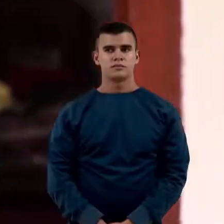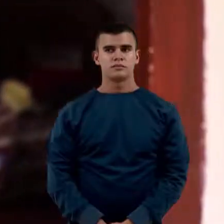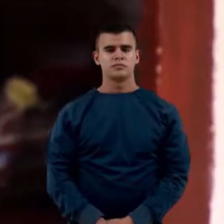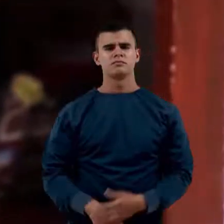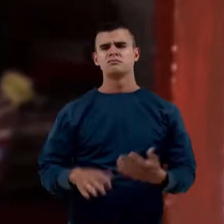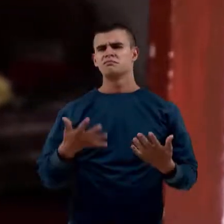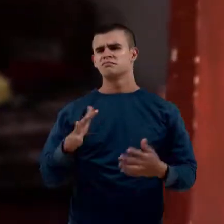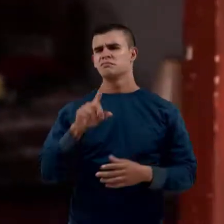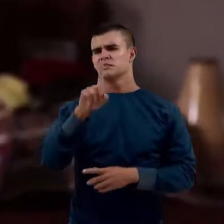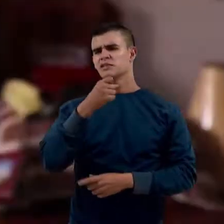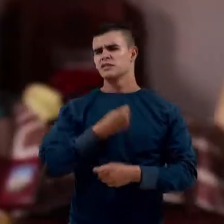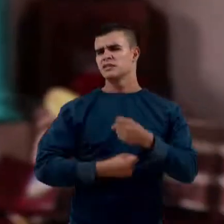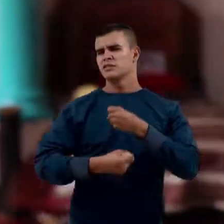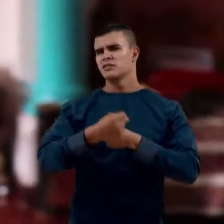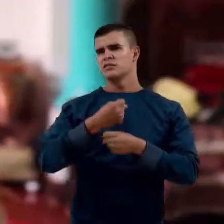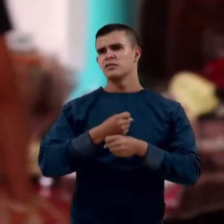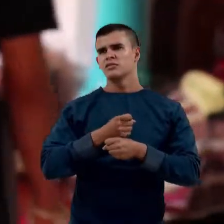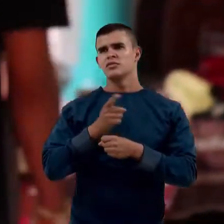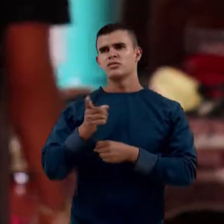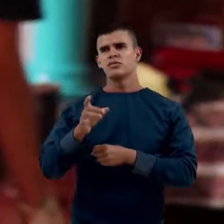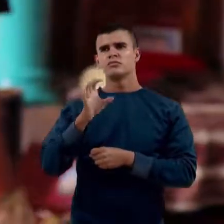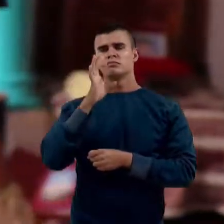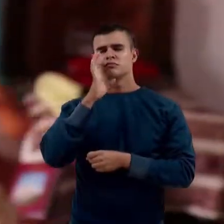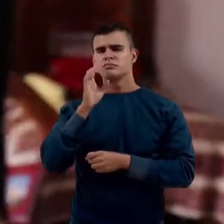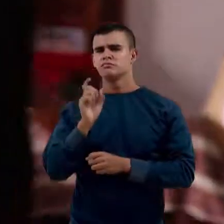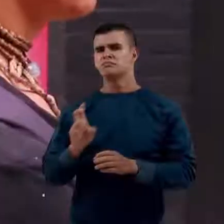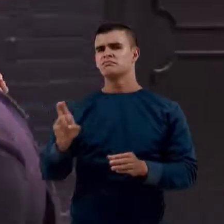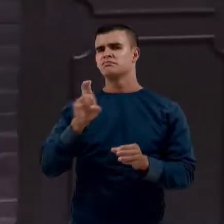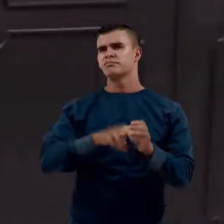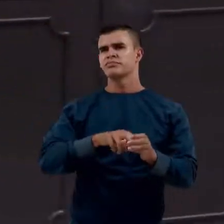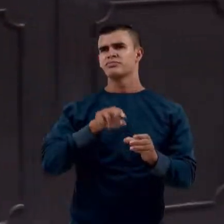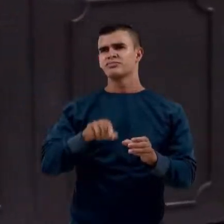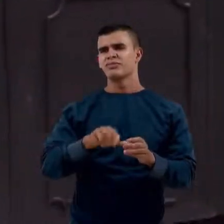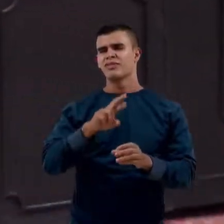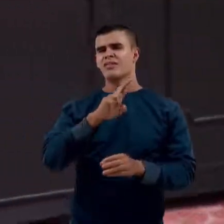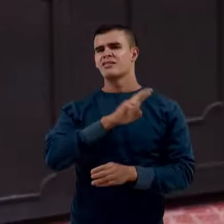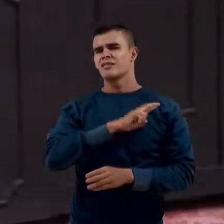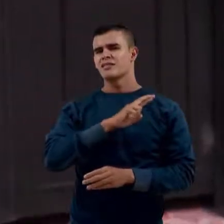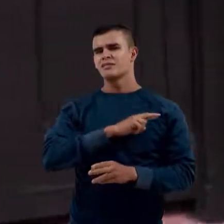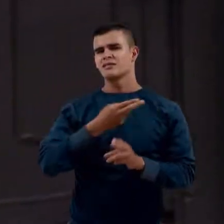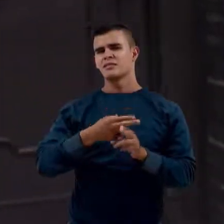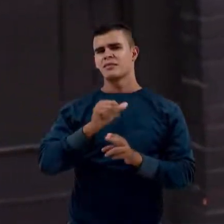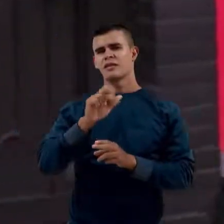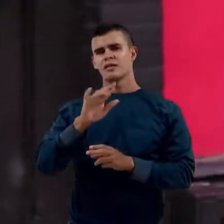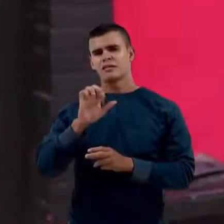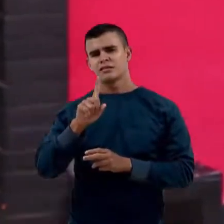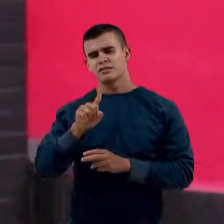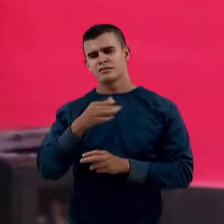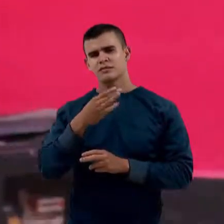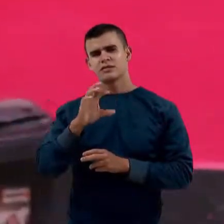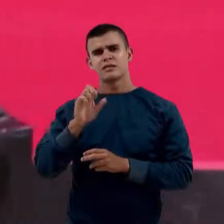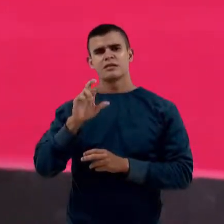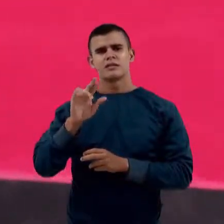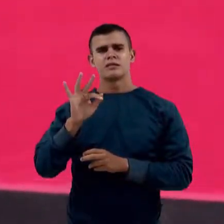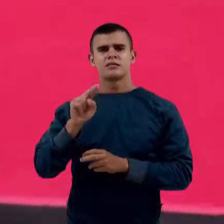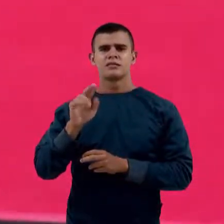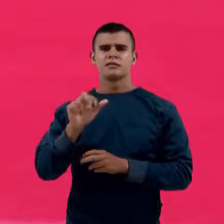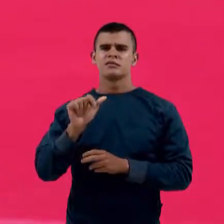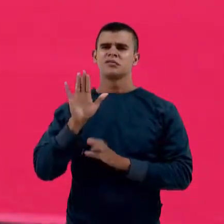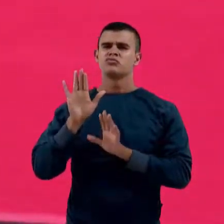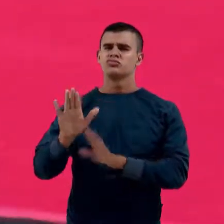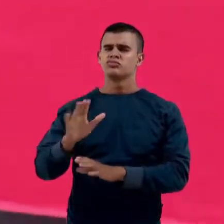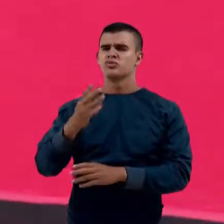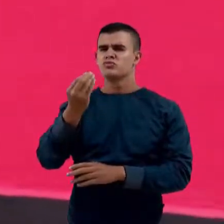Hace aproximadamente 6 años, Baba se involucró con el movimiento Hare Krishna. La comida, la música y la filosofía que caracterizan a